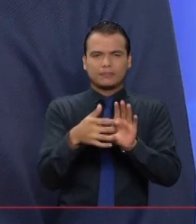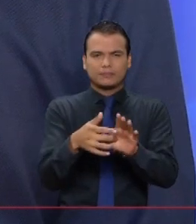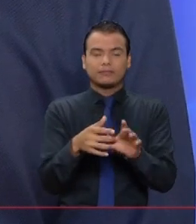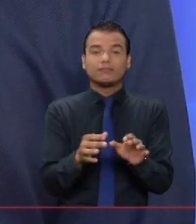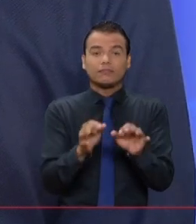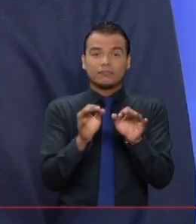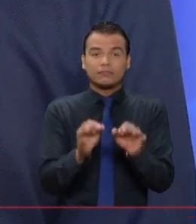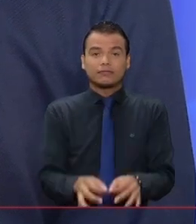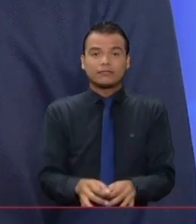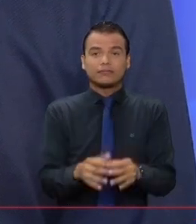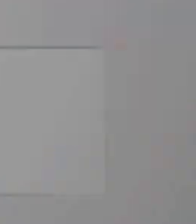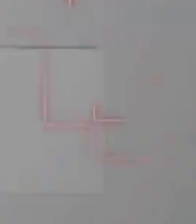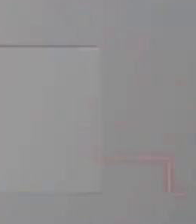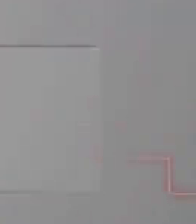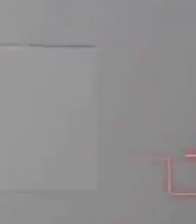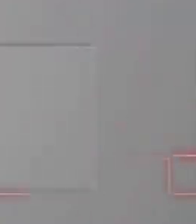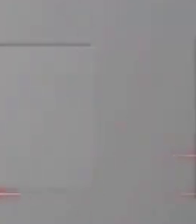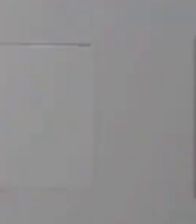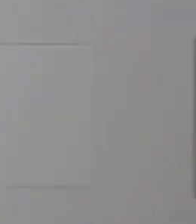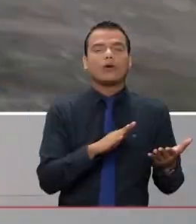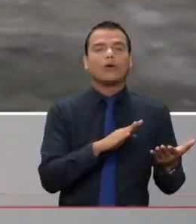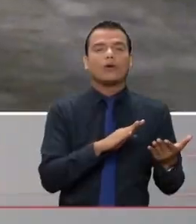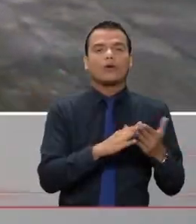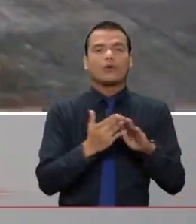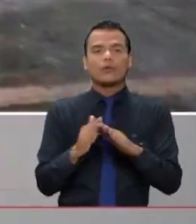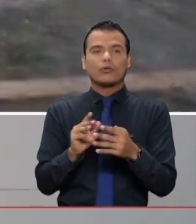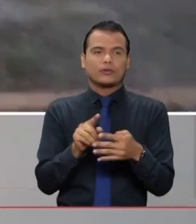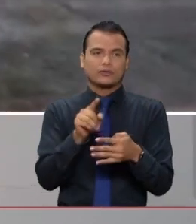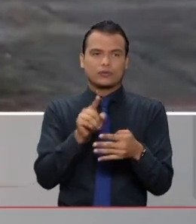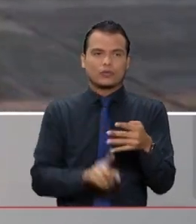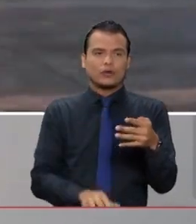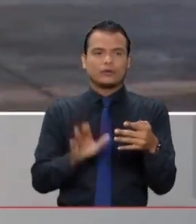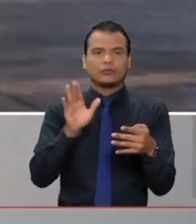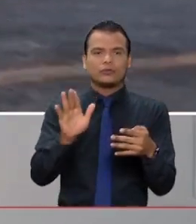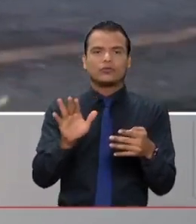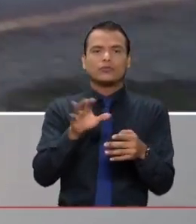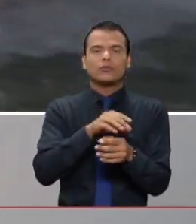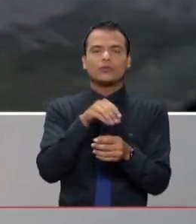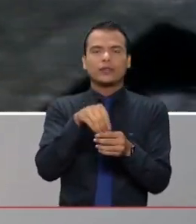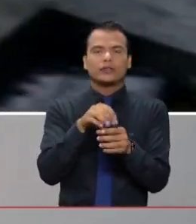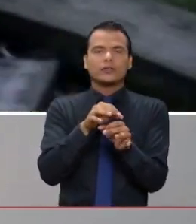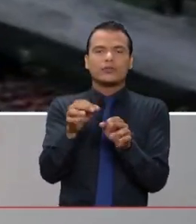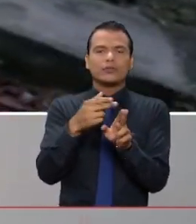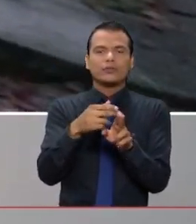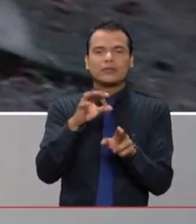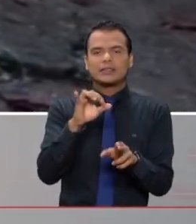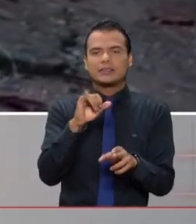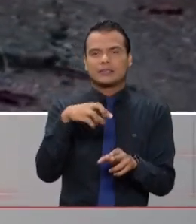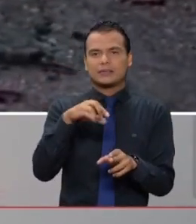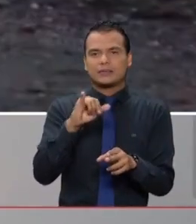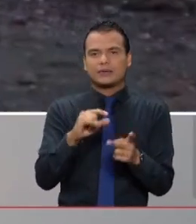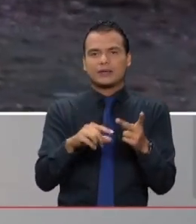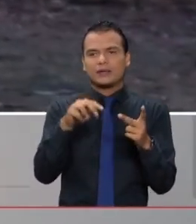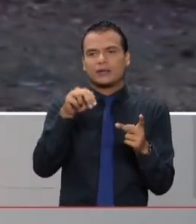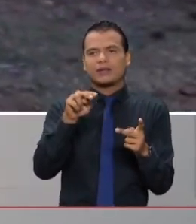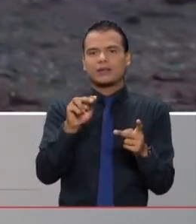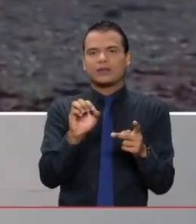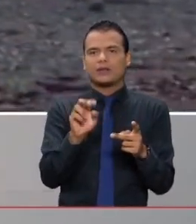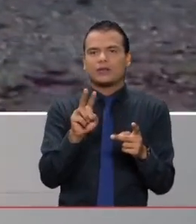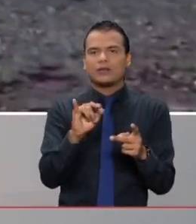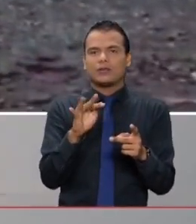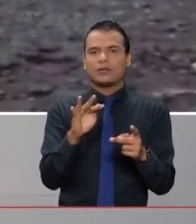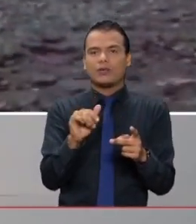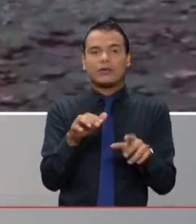Desoladas permanecen 4 comunidades de Sipí y Novita en Chocó, luego de que al menos 1.500 personas se vieran obligadas